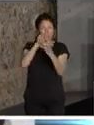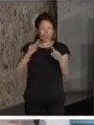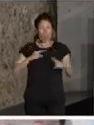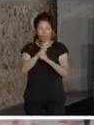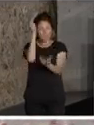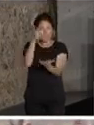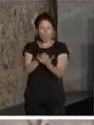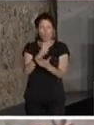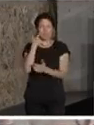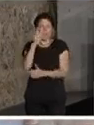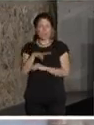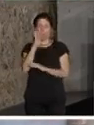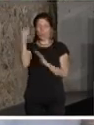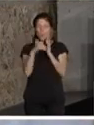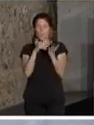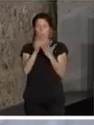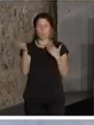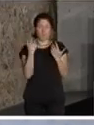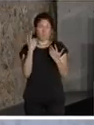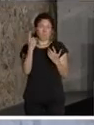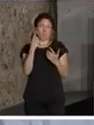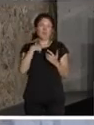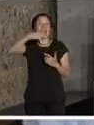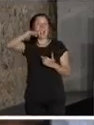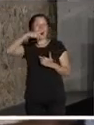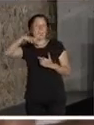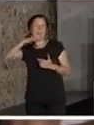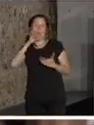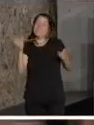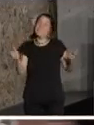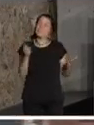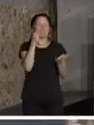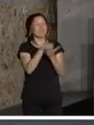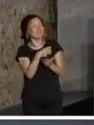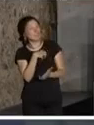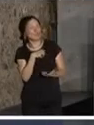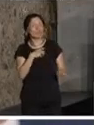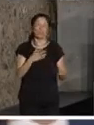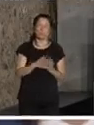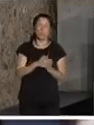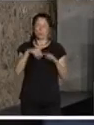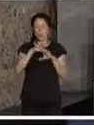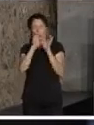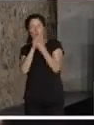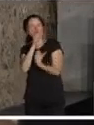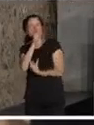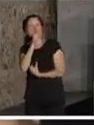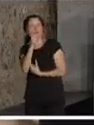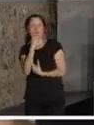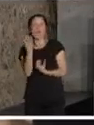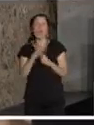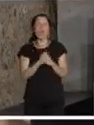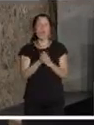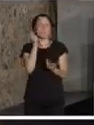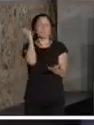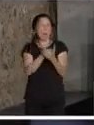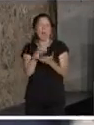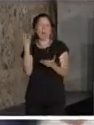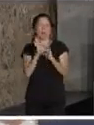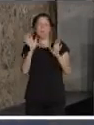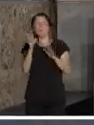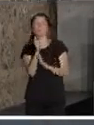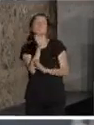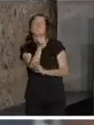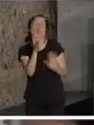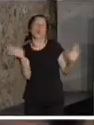extraordinario que nos decían los garamendis que no podía pagarse y que nos dice el partido socialista que hay que pagarlo pero